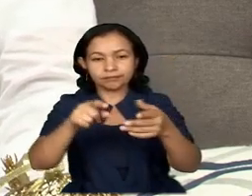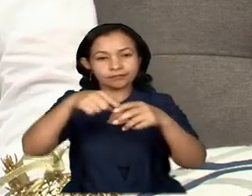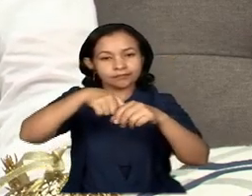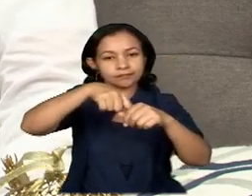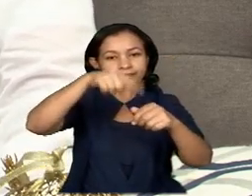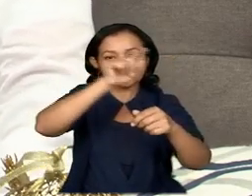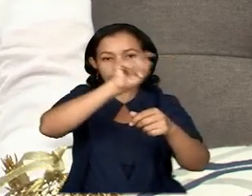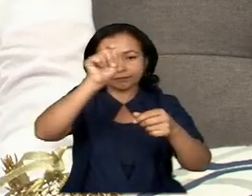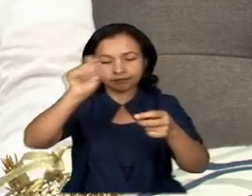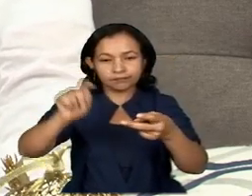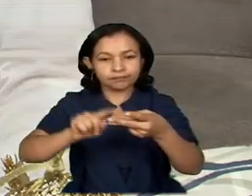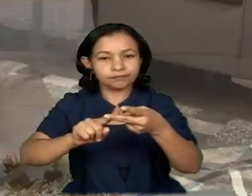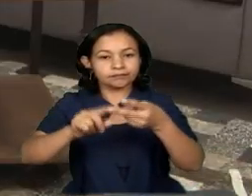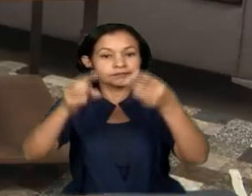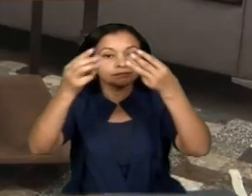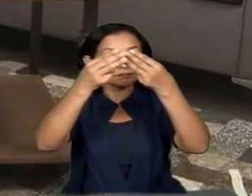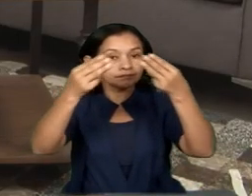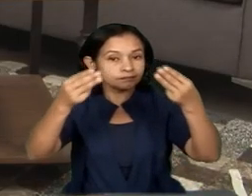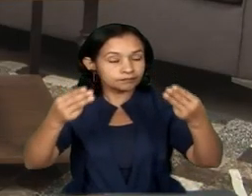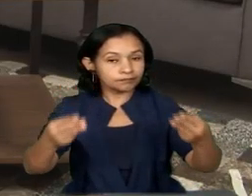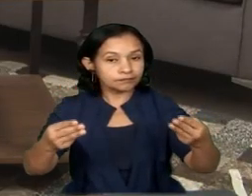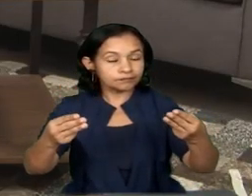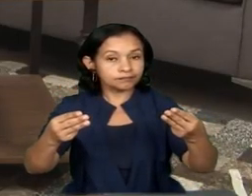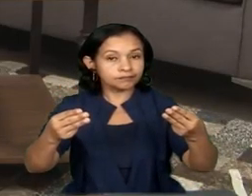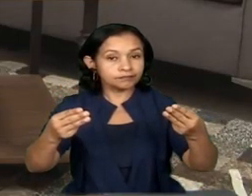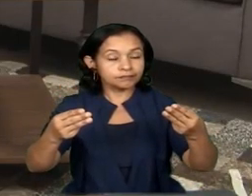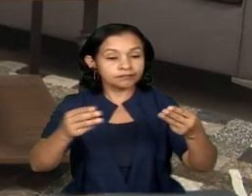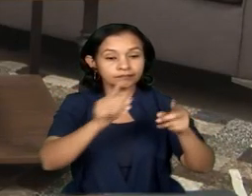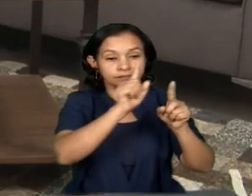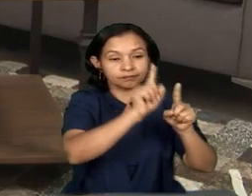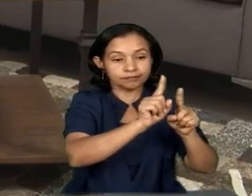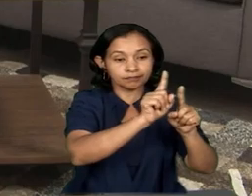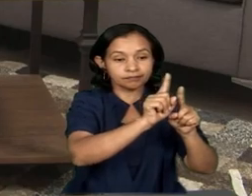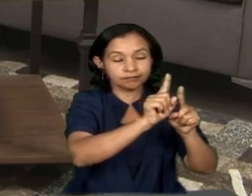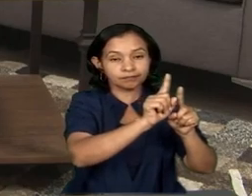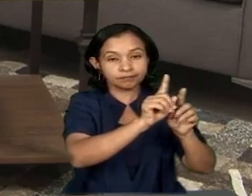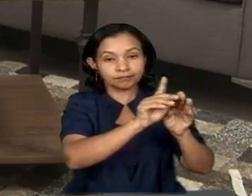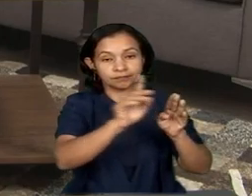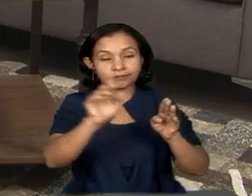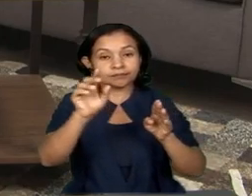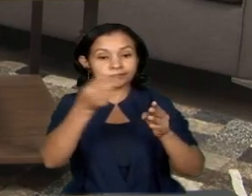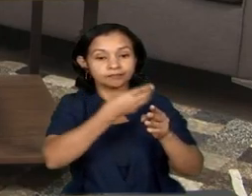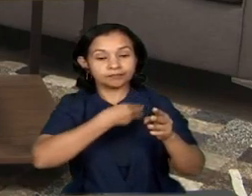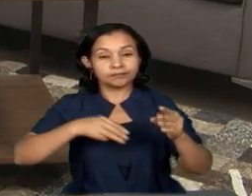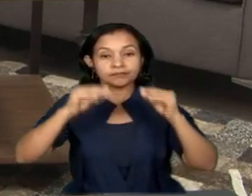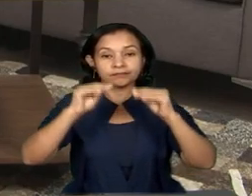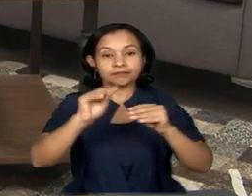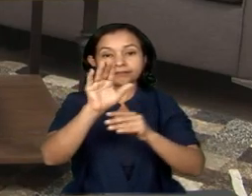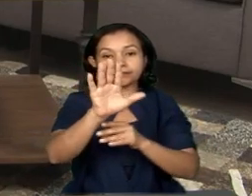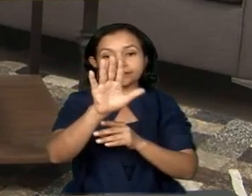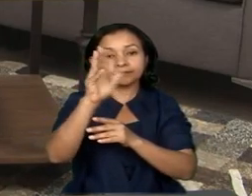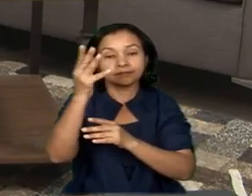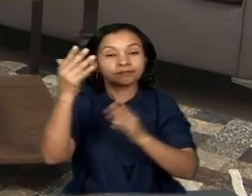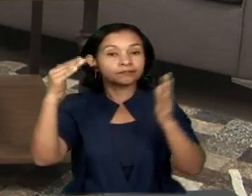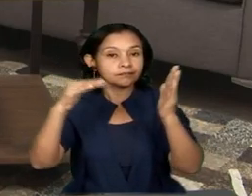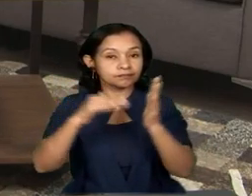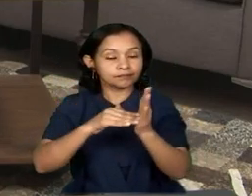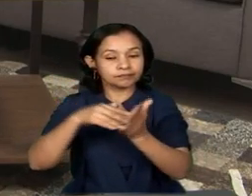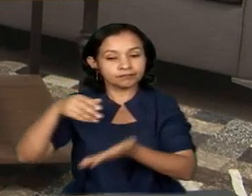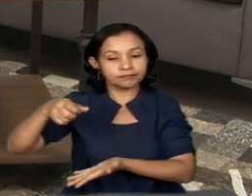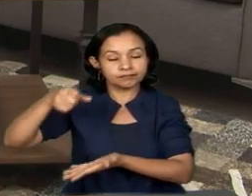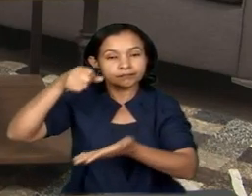marcadores, material educativo para primaria y secundaria. Para el MINED, 59.000